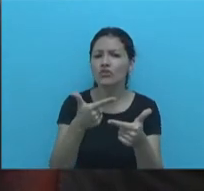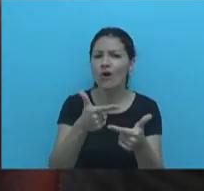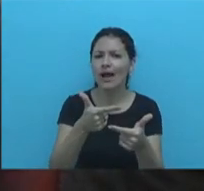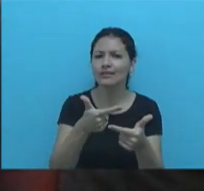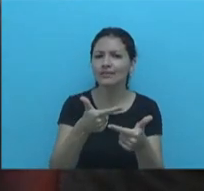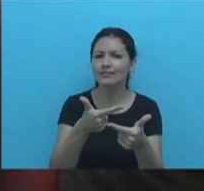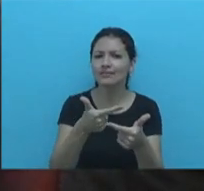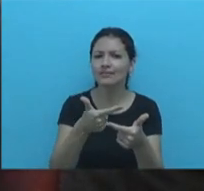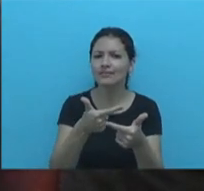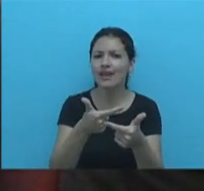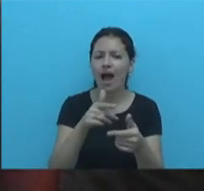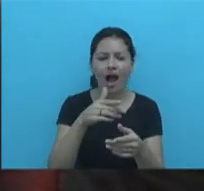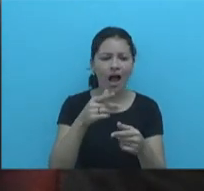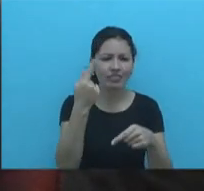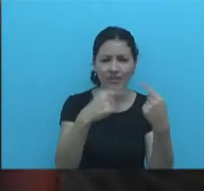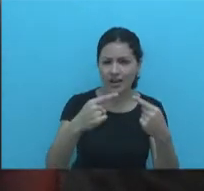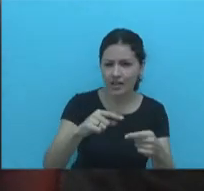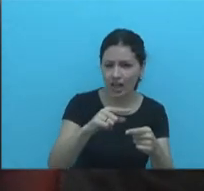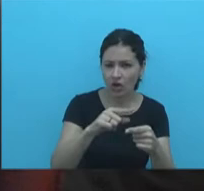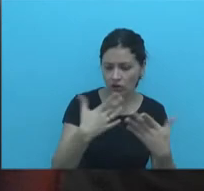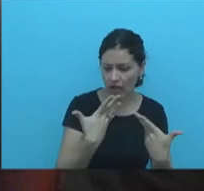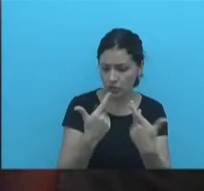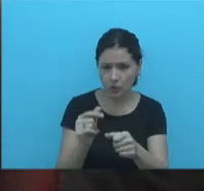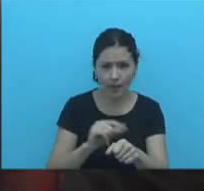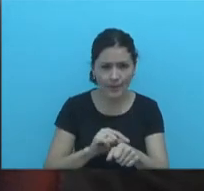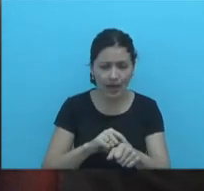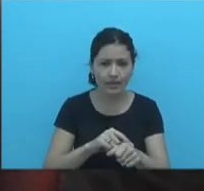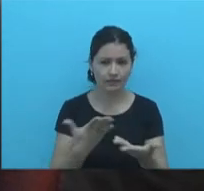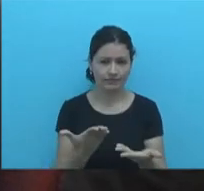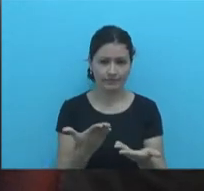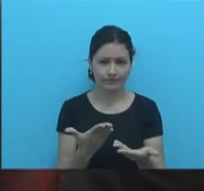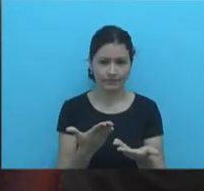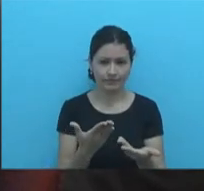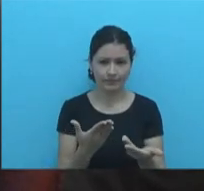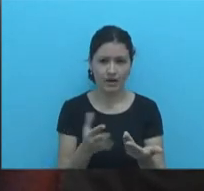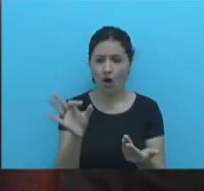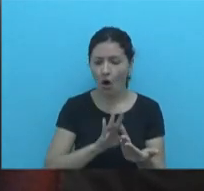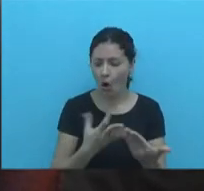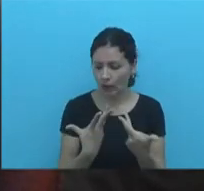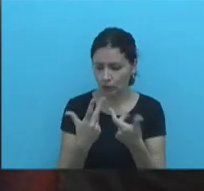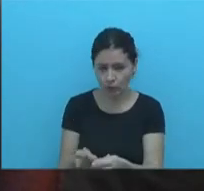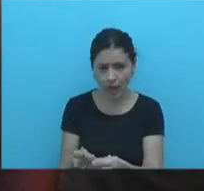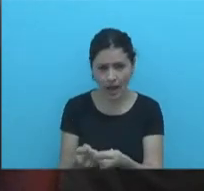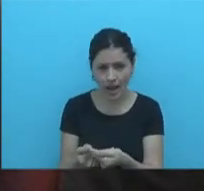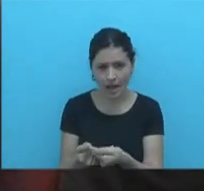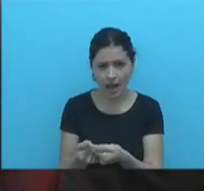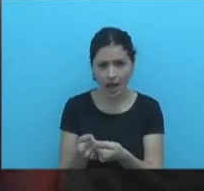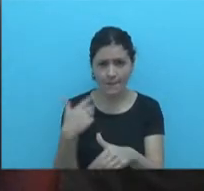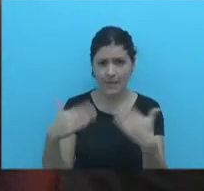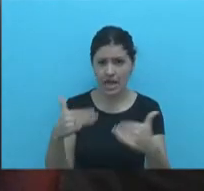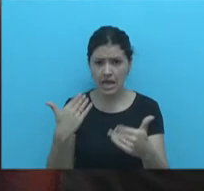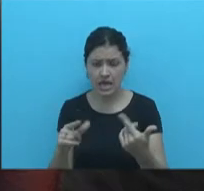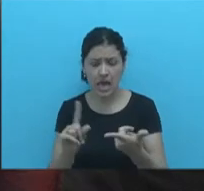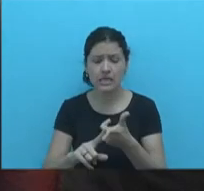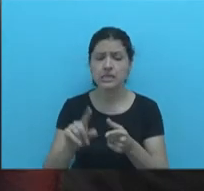ningún tipo de equipamiento pertinente para primeros auxilios o para socorrer situaciones que atenten contra el bienestar